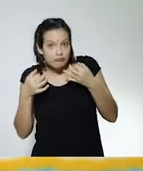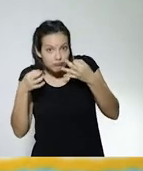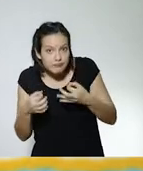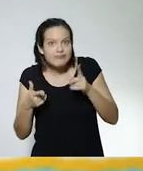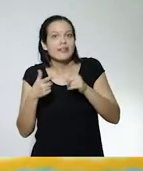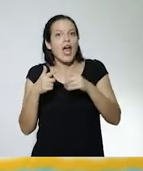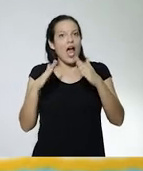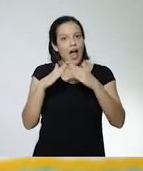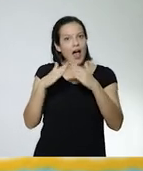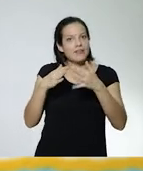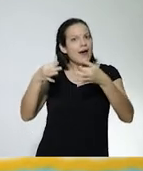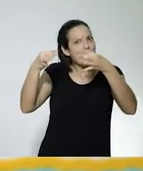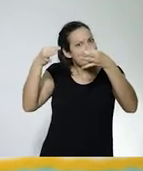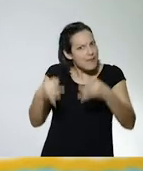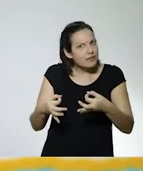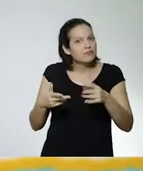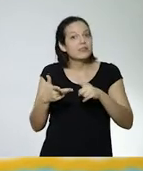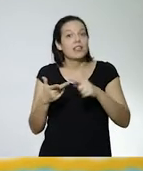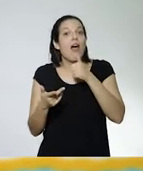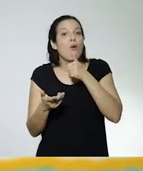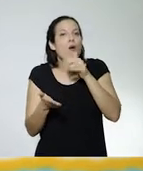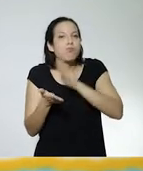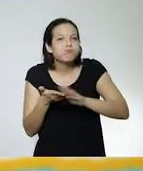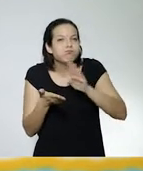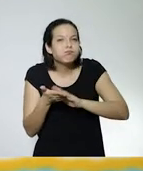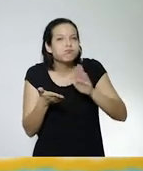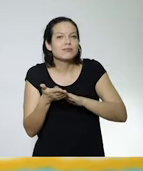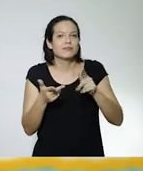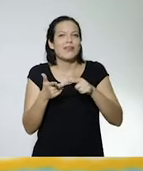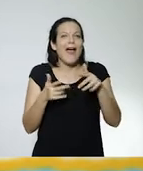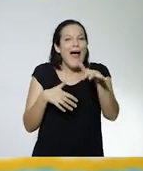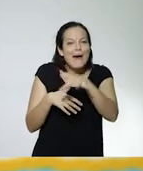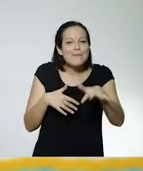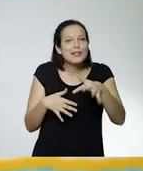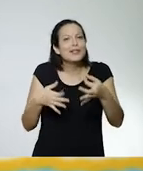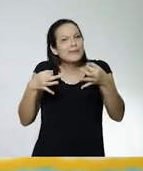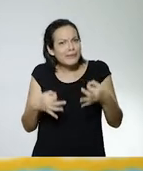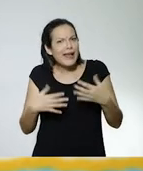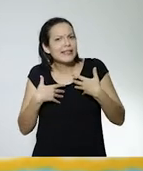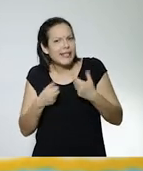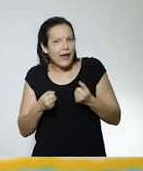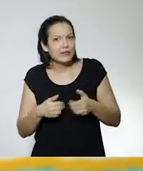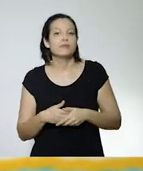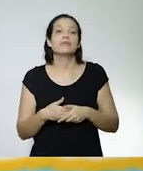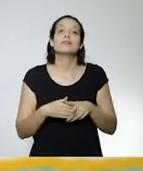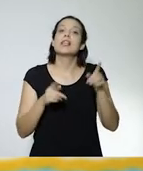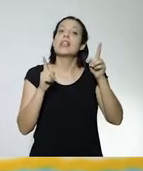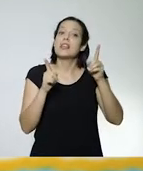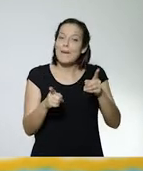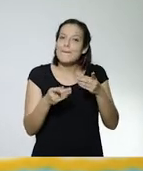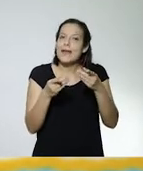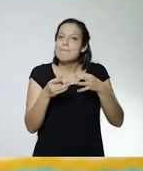vivienda digna, al agua potable, a un ambiente sano. Pero además, la buena calidad de